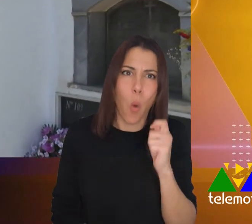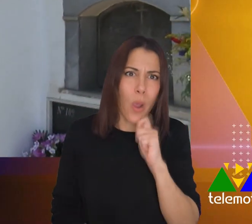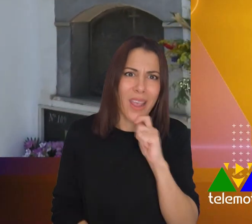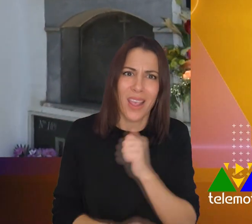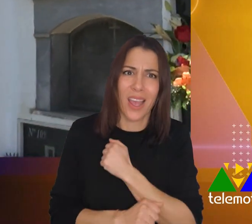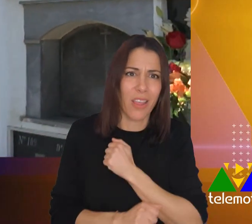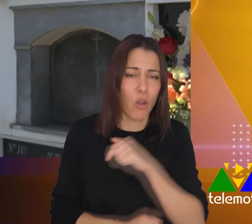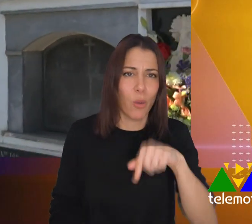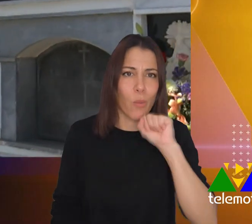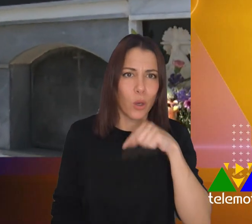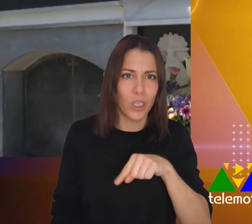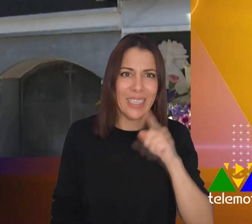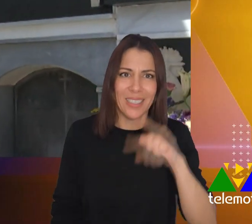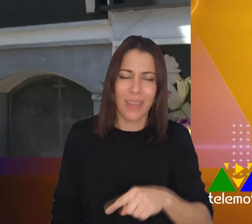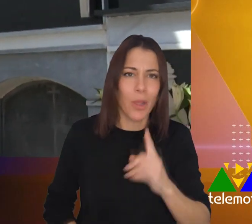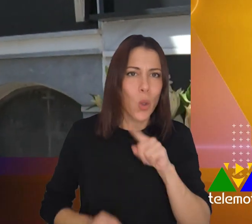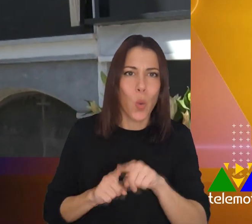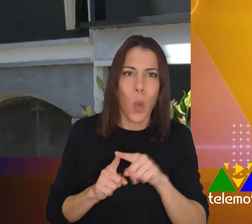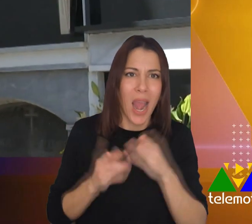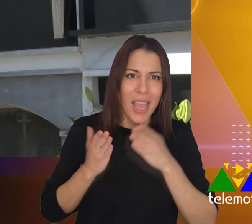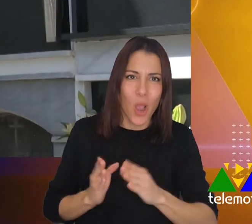Hijo predilecto de hijo predilecto,